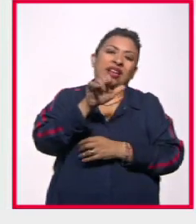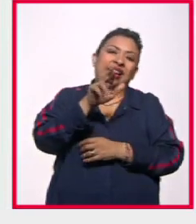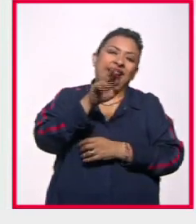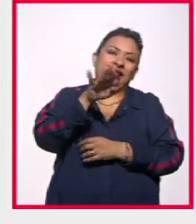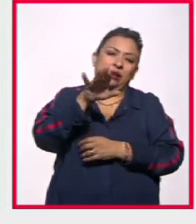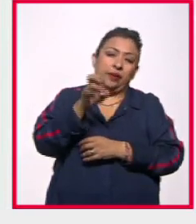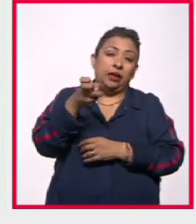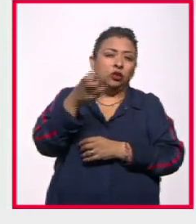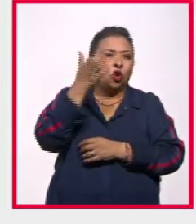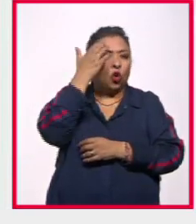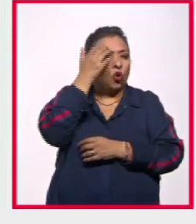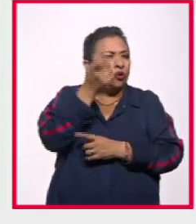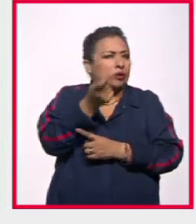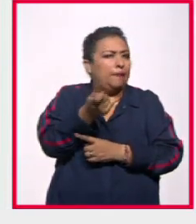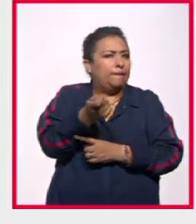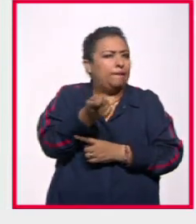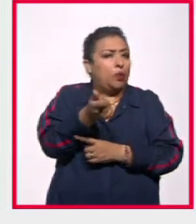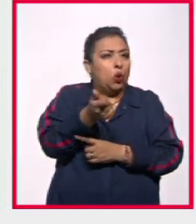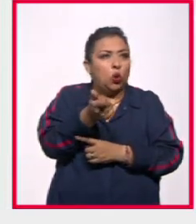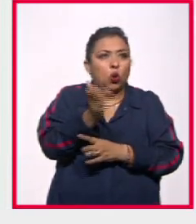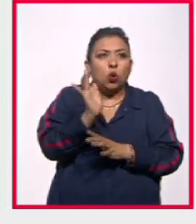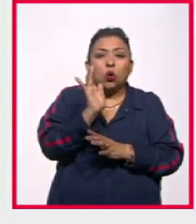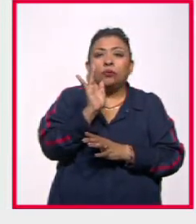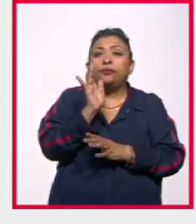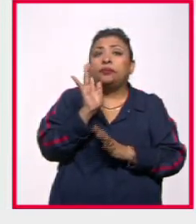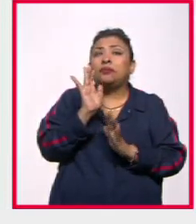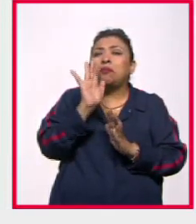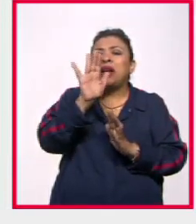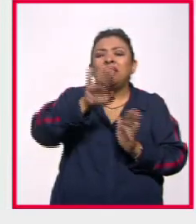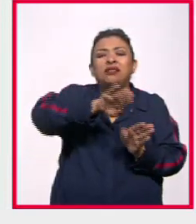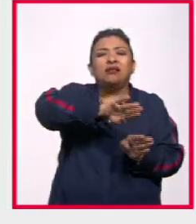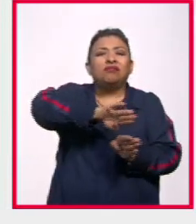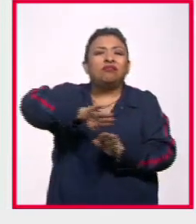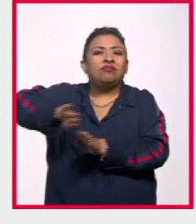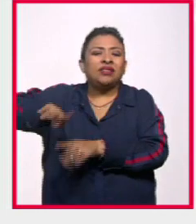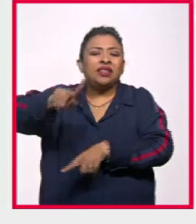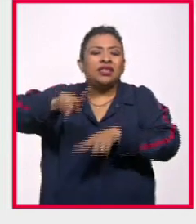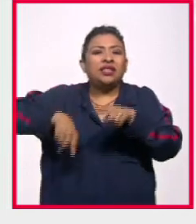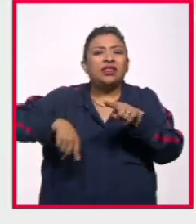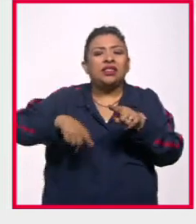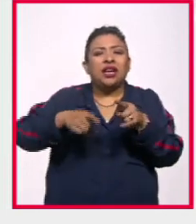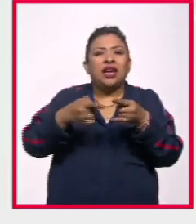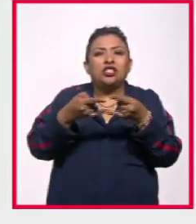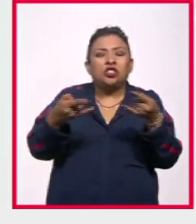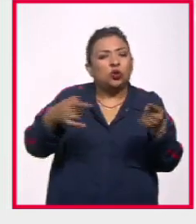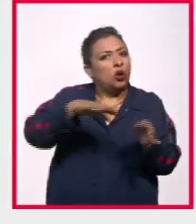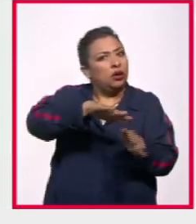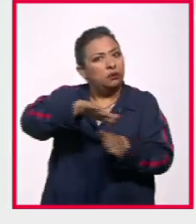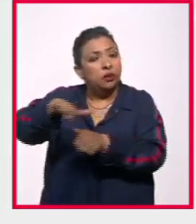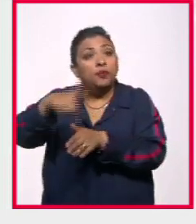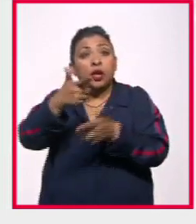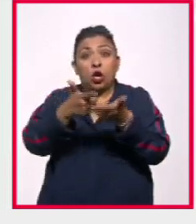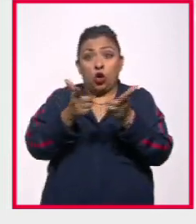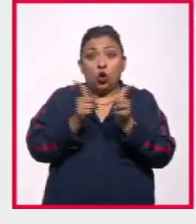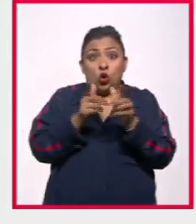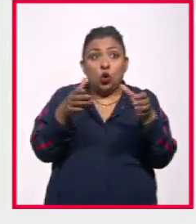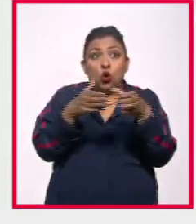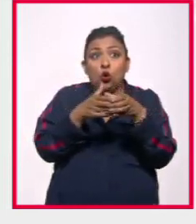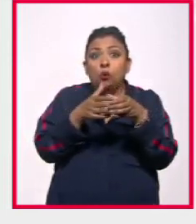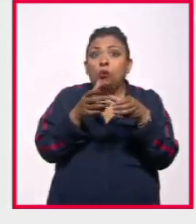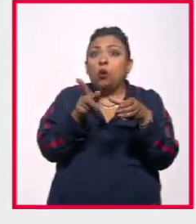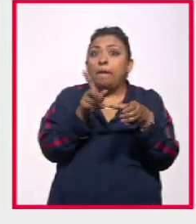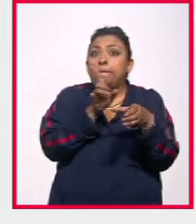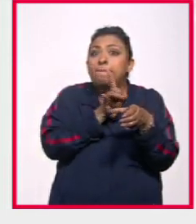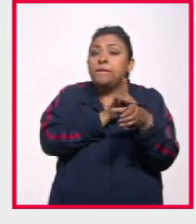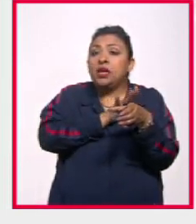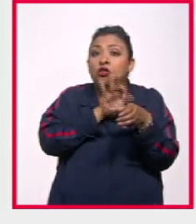que se conoce muy poco, que está como fuera de la historia. Es esta agrupación a la que tanto le